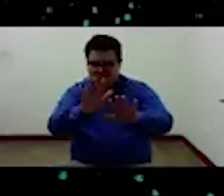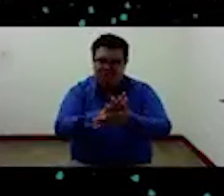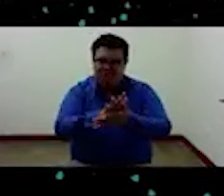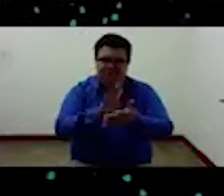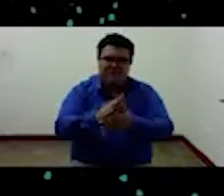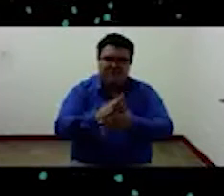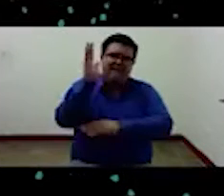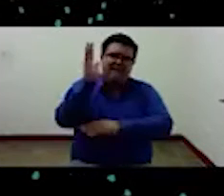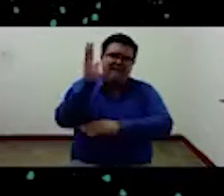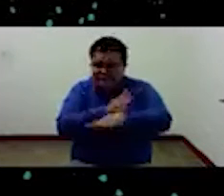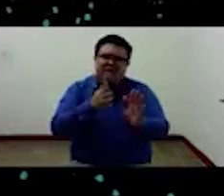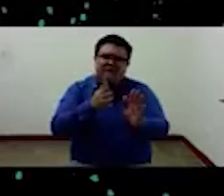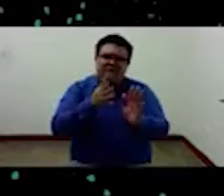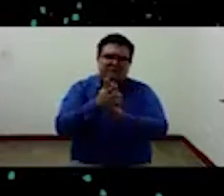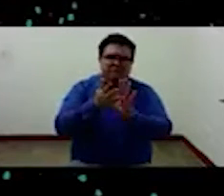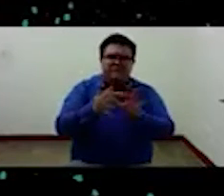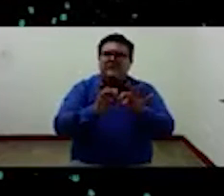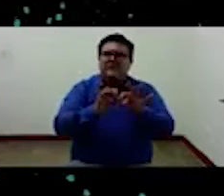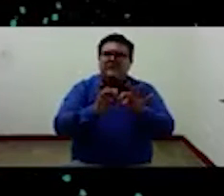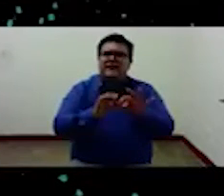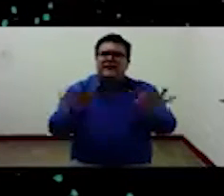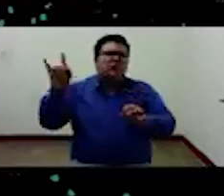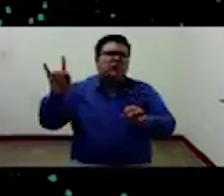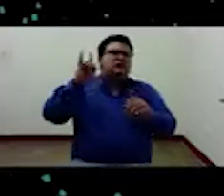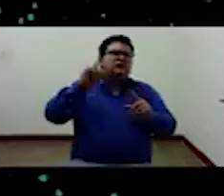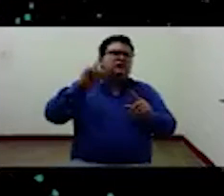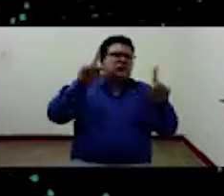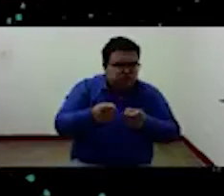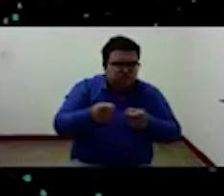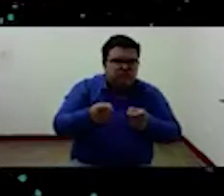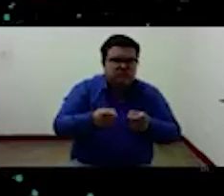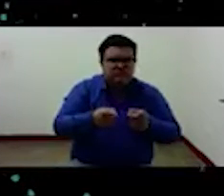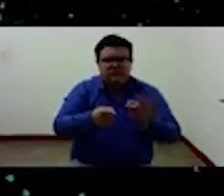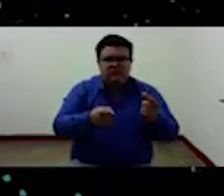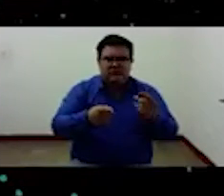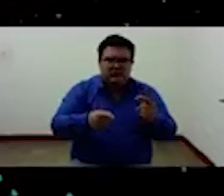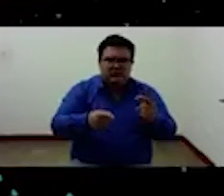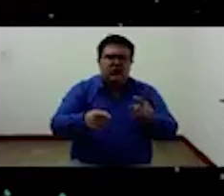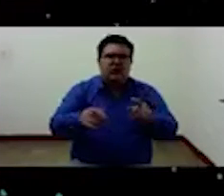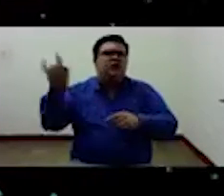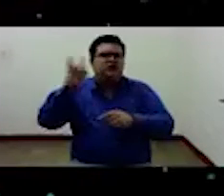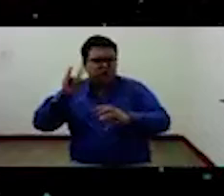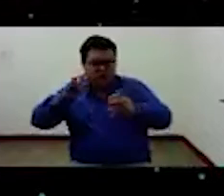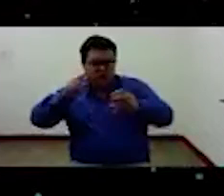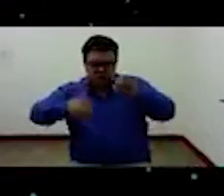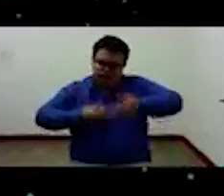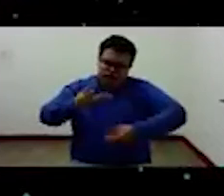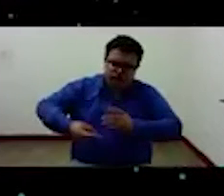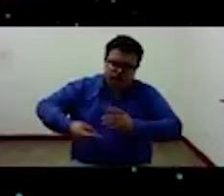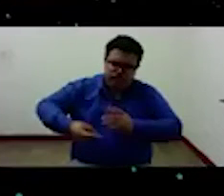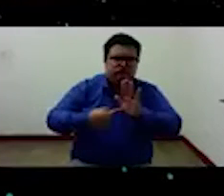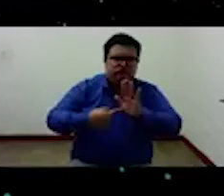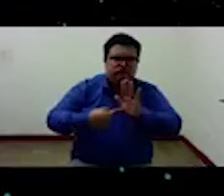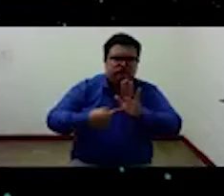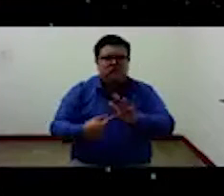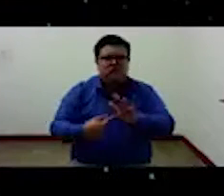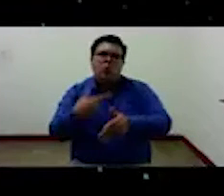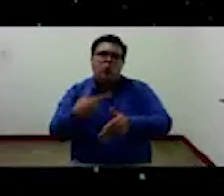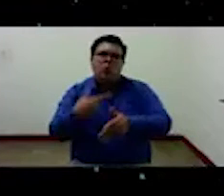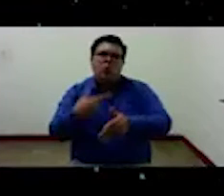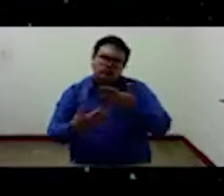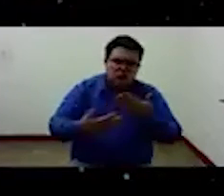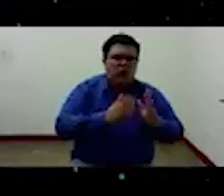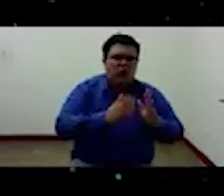charla. Y la escucha reducida, y la escucha mediatizada, y la escucha revelada, la iré